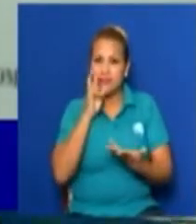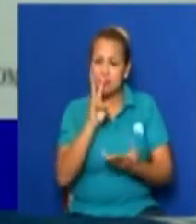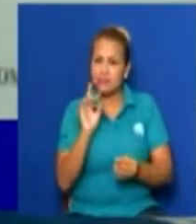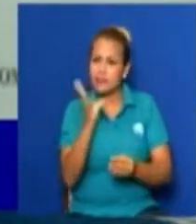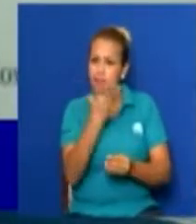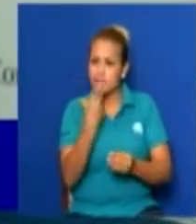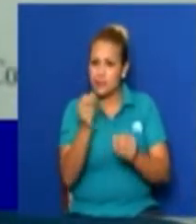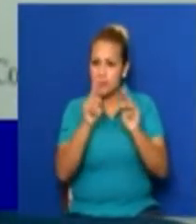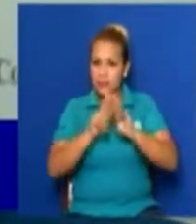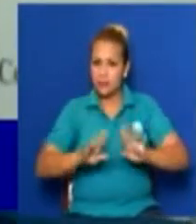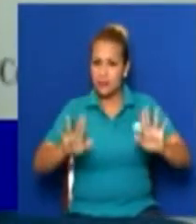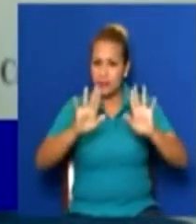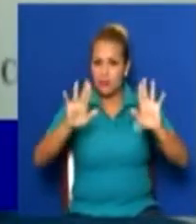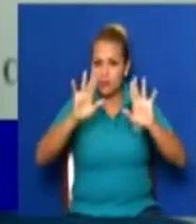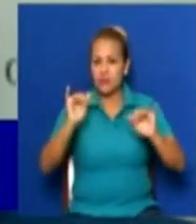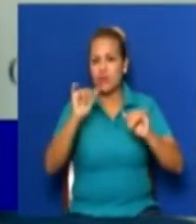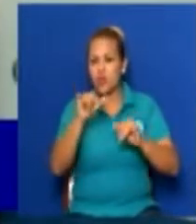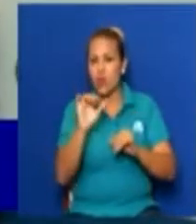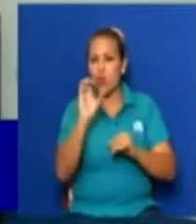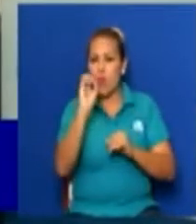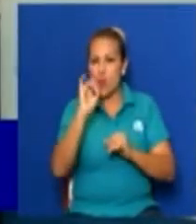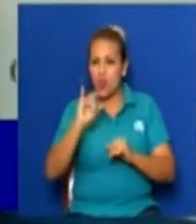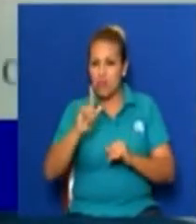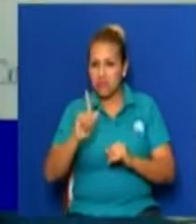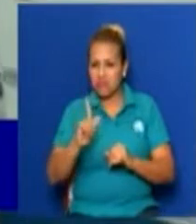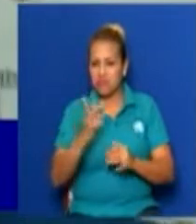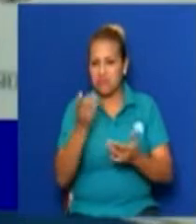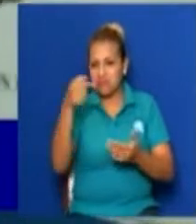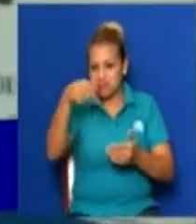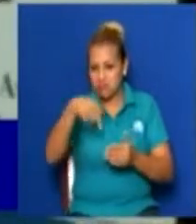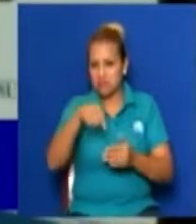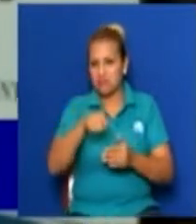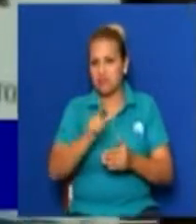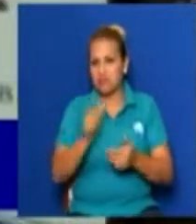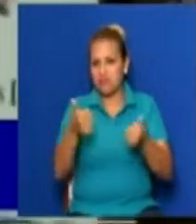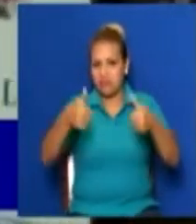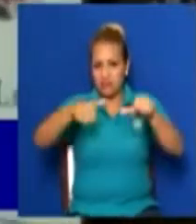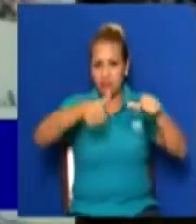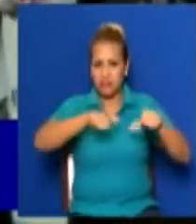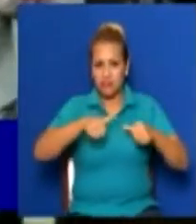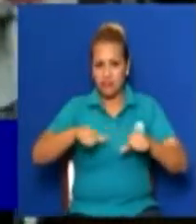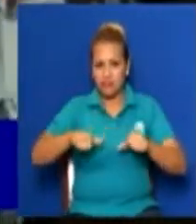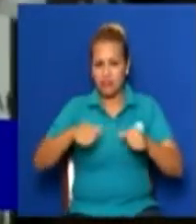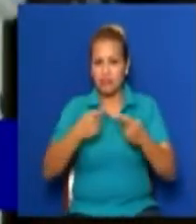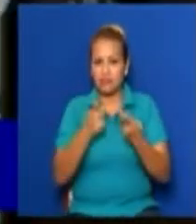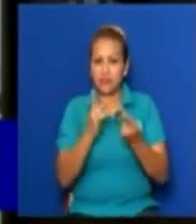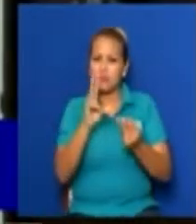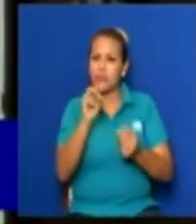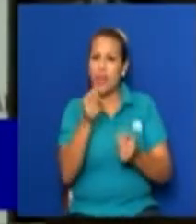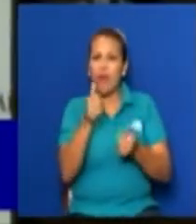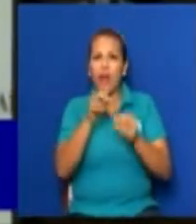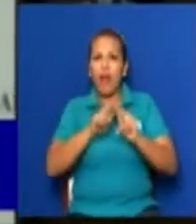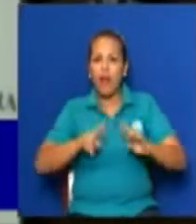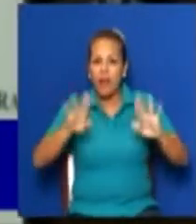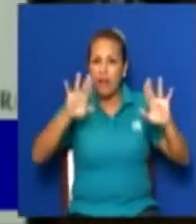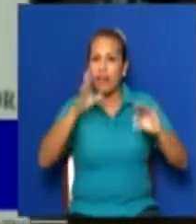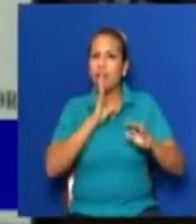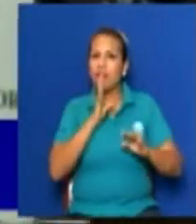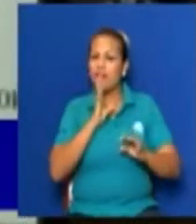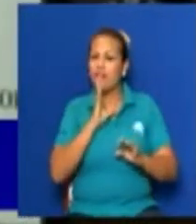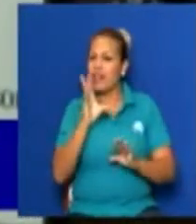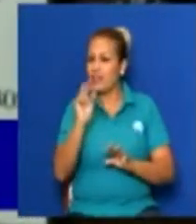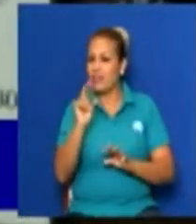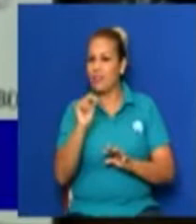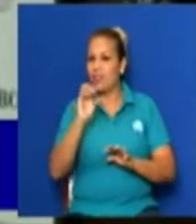naturaleza que tiene la OIT, pero no voy a hablar de la naturaleza de la OIT, porque eso lo